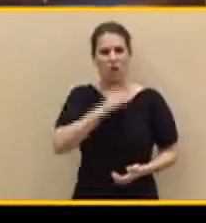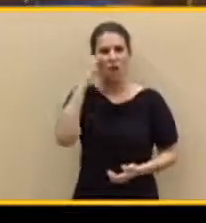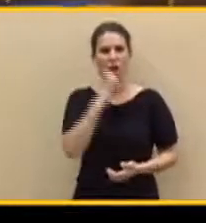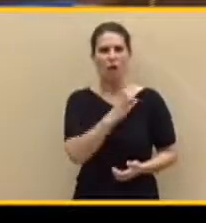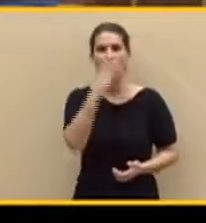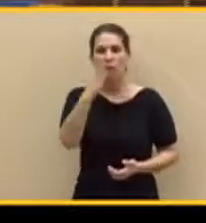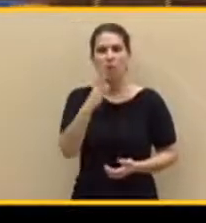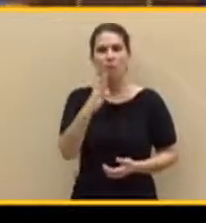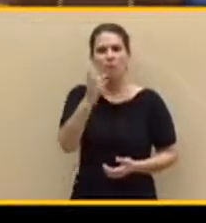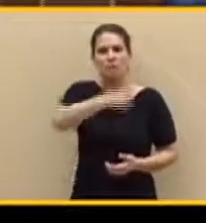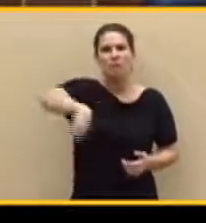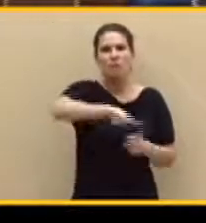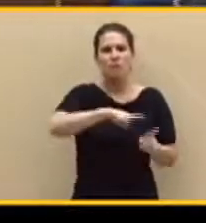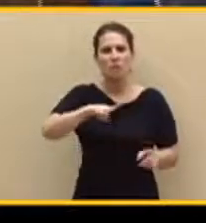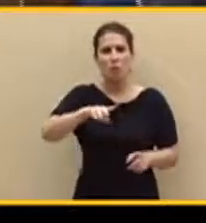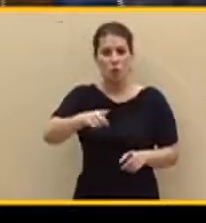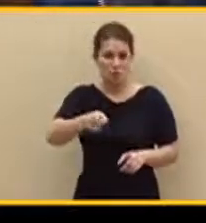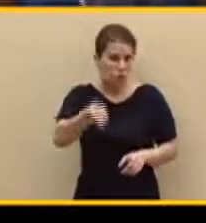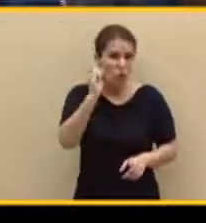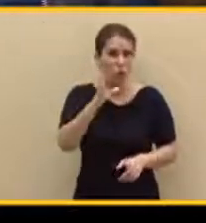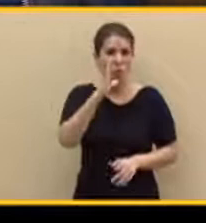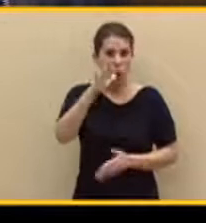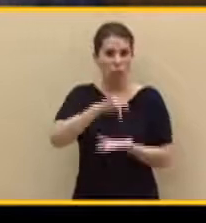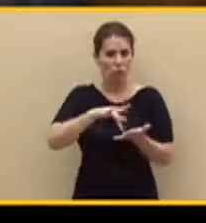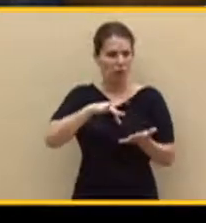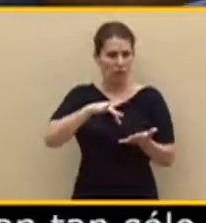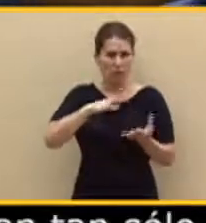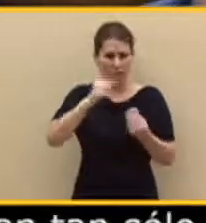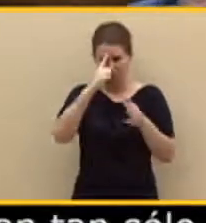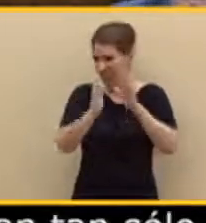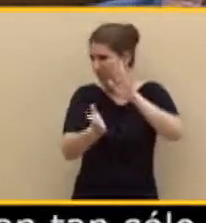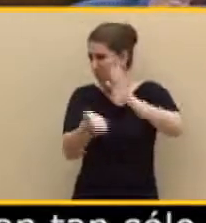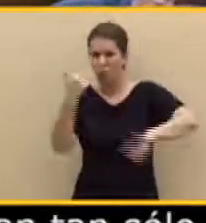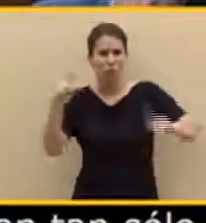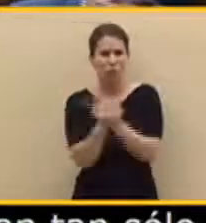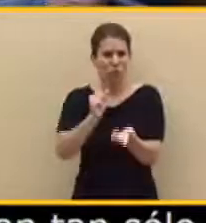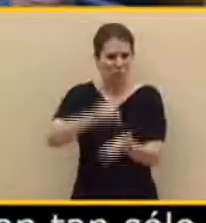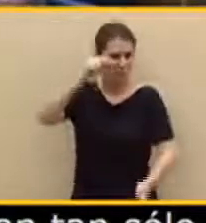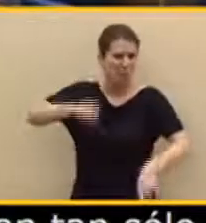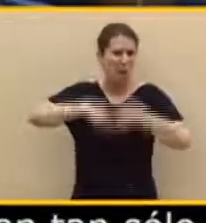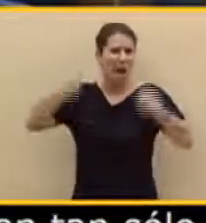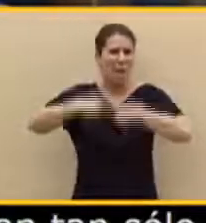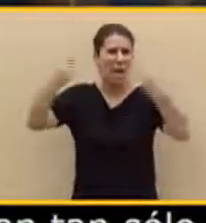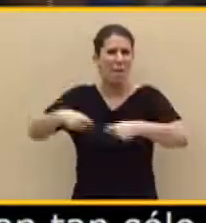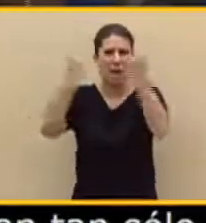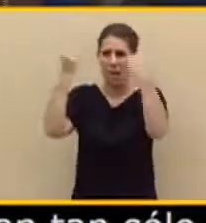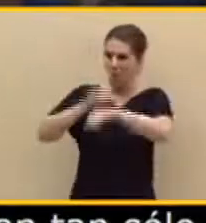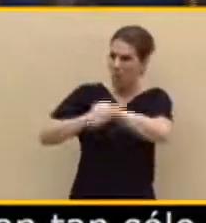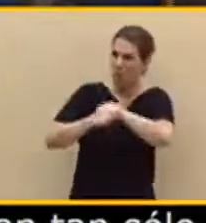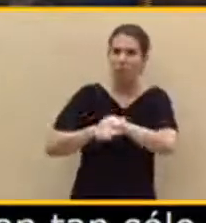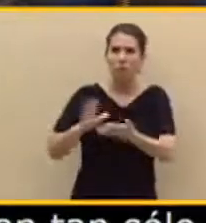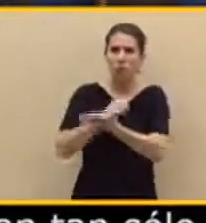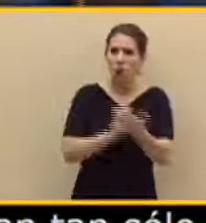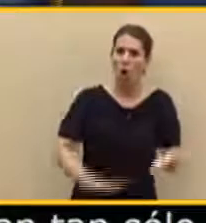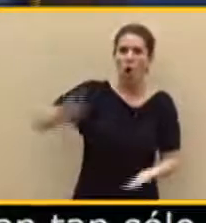se merecerían, tan solo por haber dañado tan ciegamente y tan imprudentemente y en tan poco tiempo los lazos de hermandad entre nuestros pueblos, fraguados a